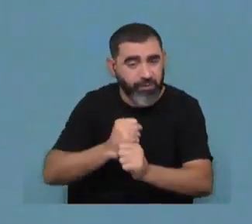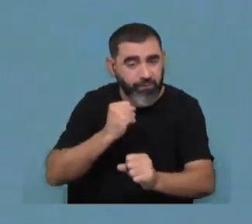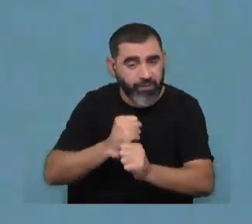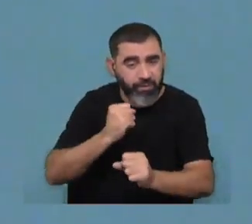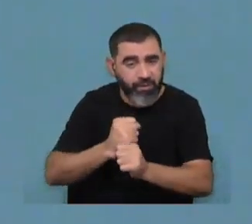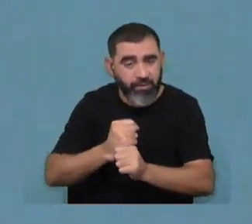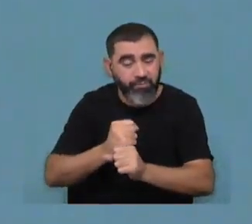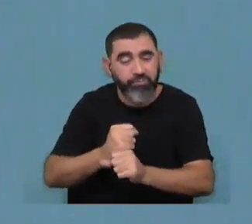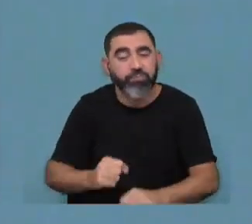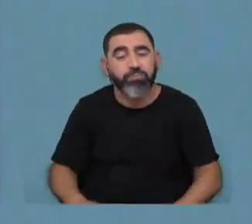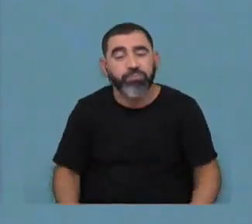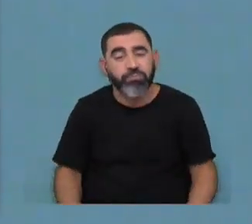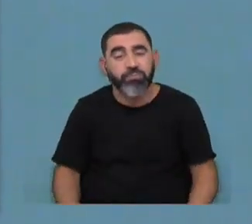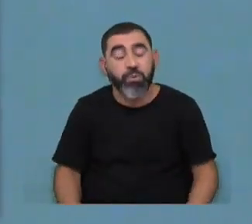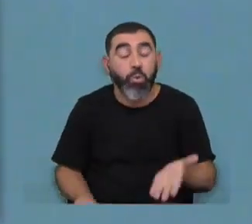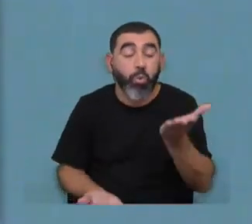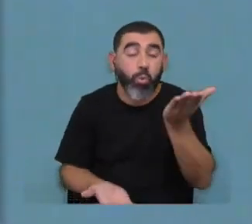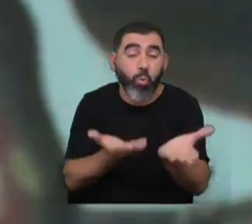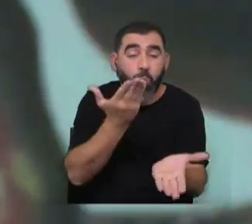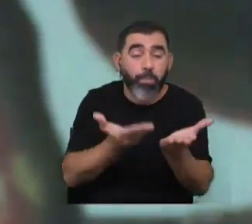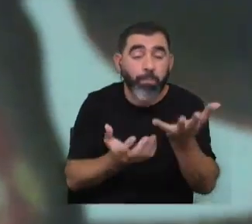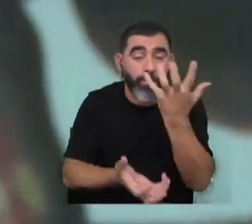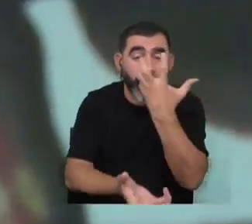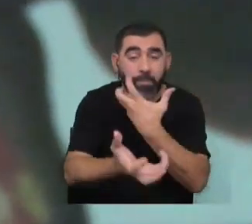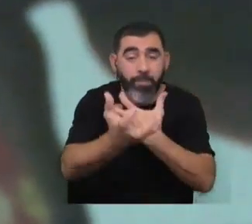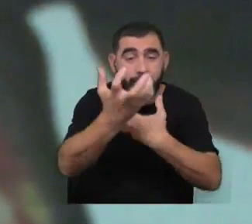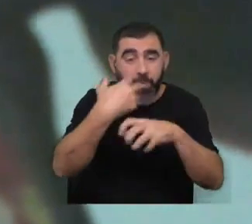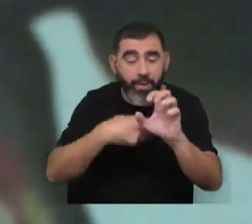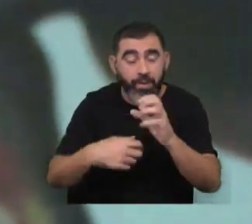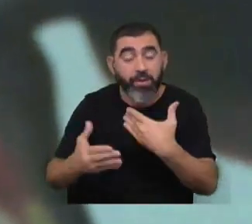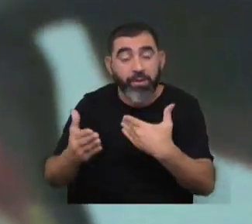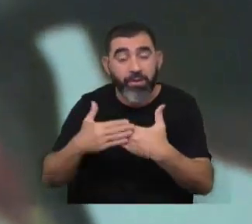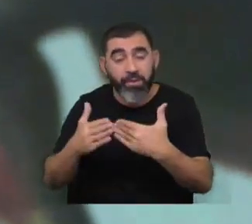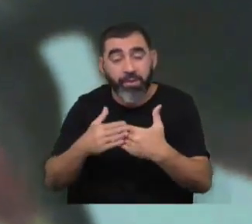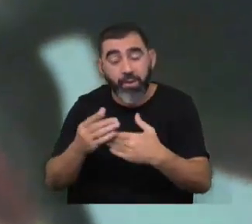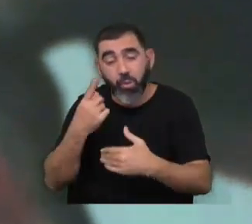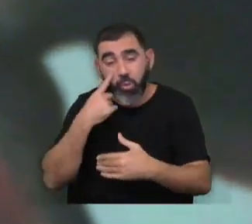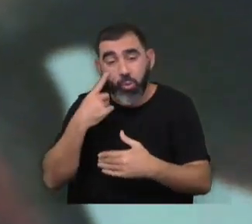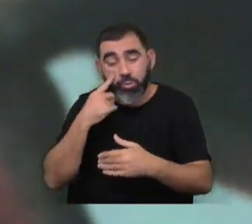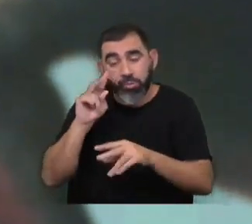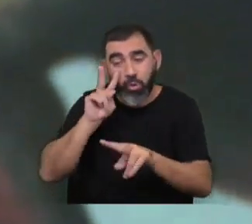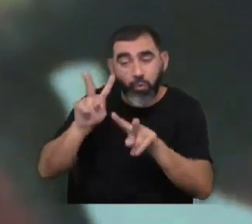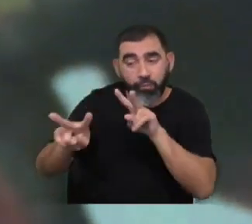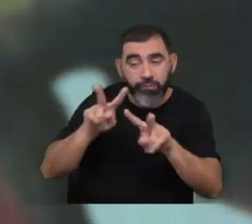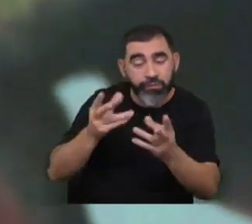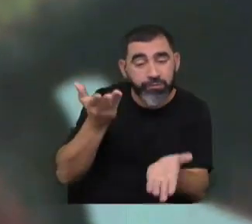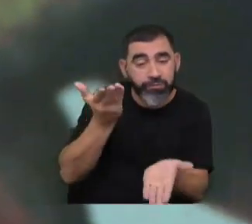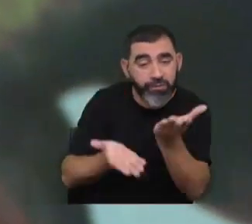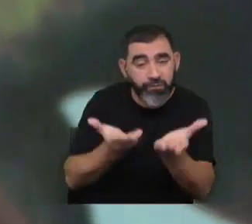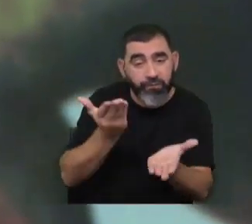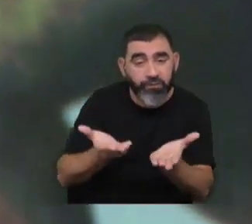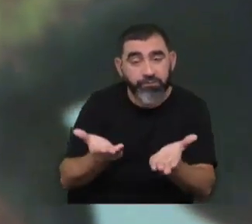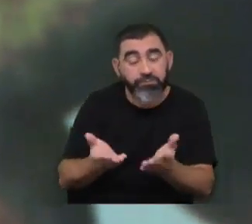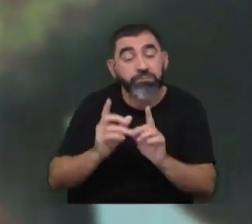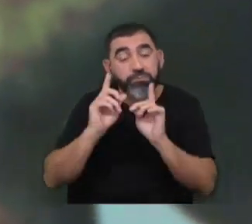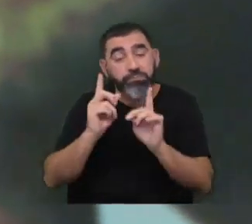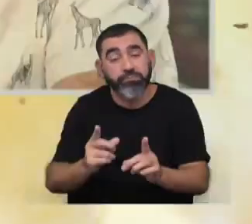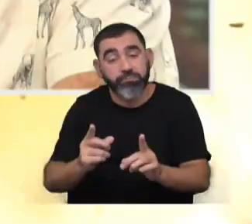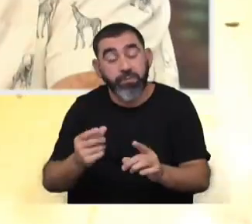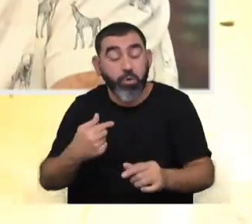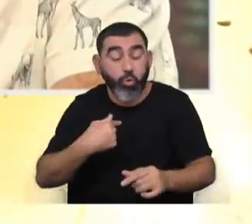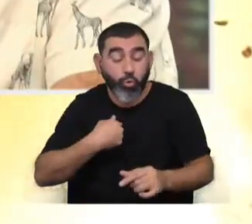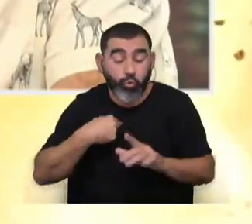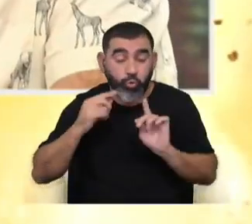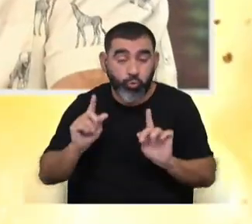algo similar. La comparación con animales cercanos que conocemos para poder observar y comparar. Y sobre todo, de mi